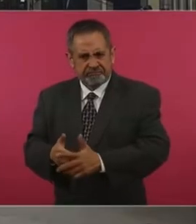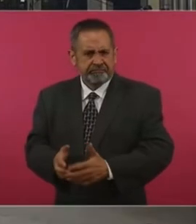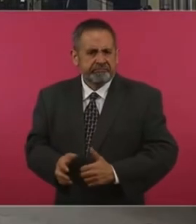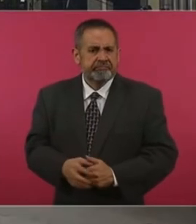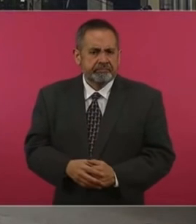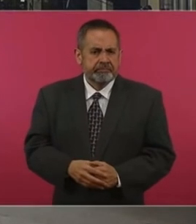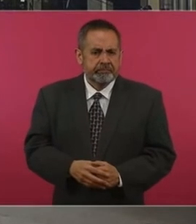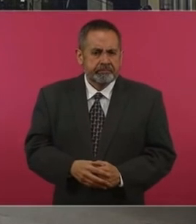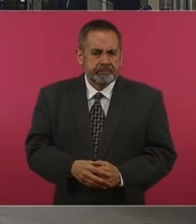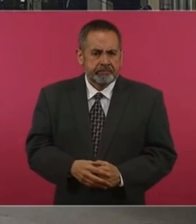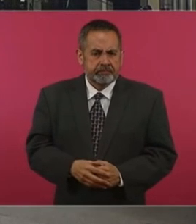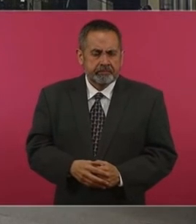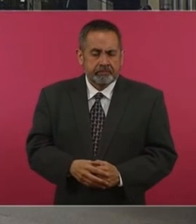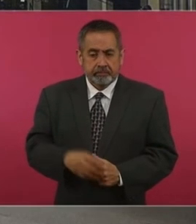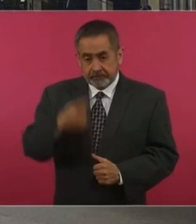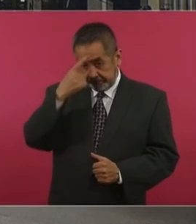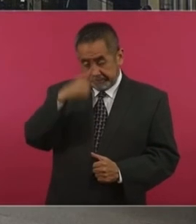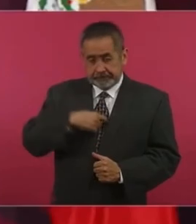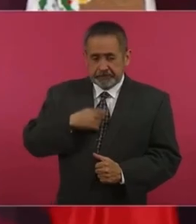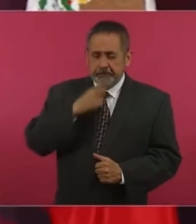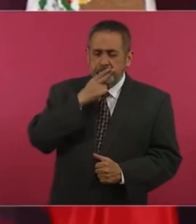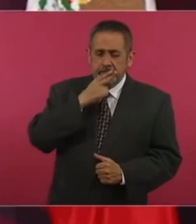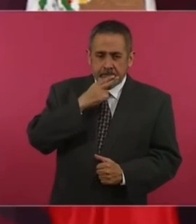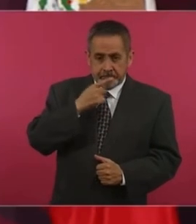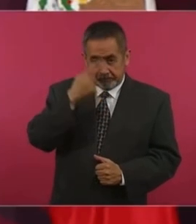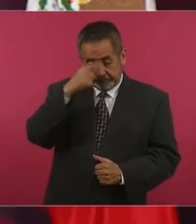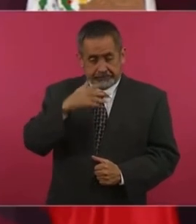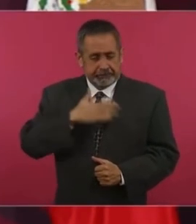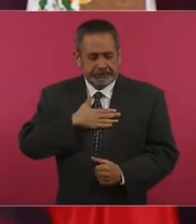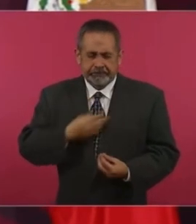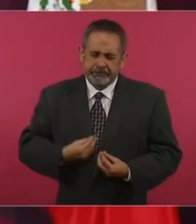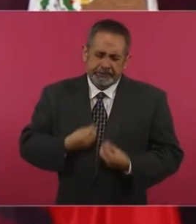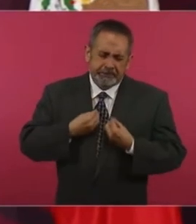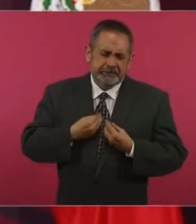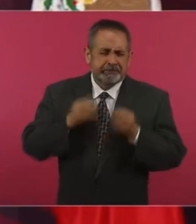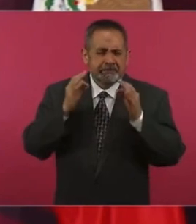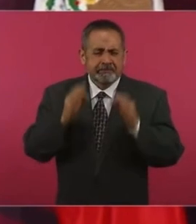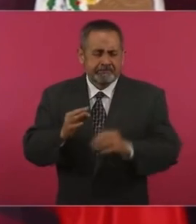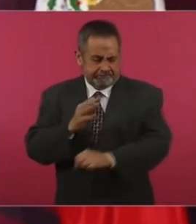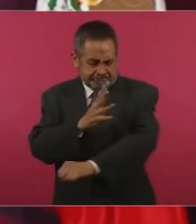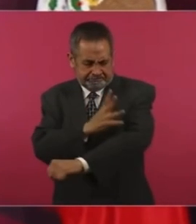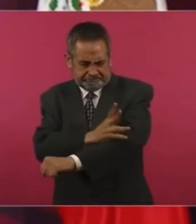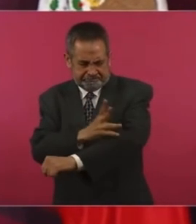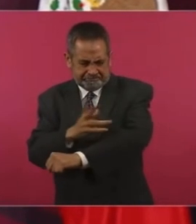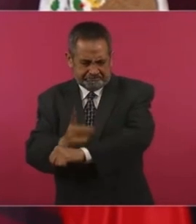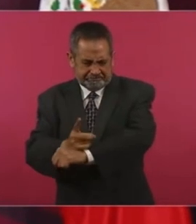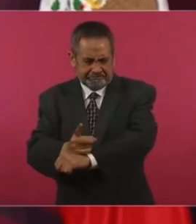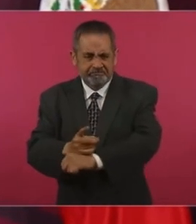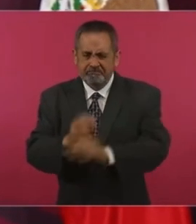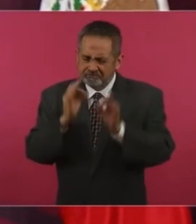porque lo que estimo más importante en mi vida es la honestidad.